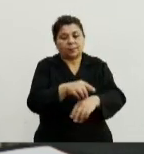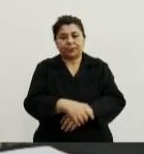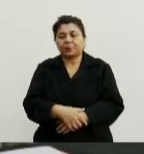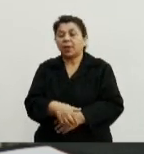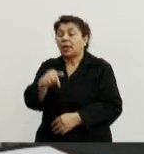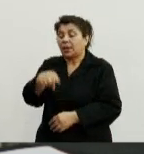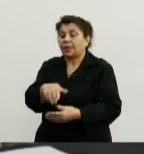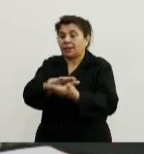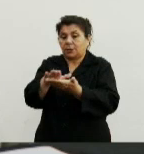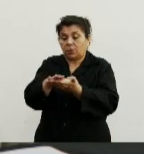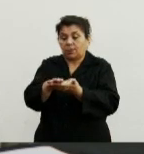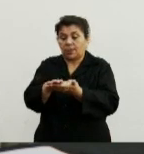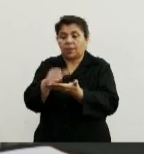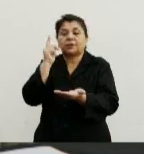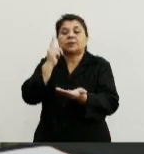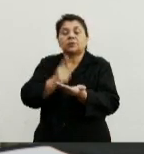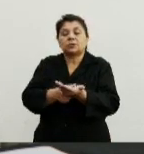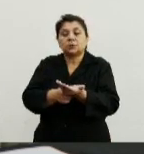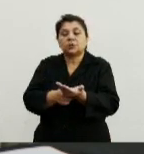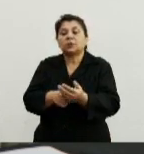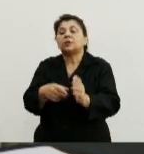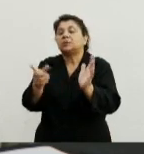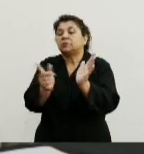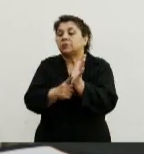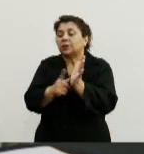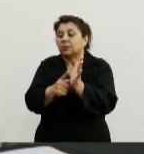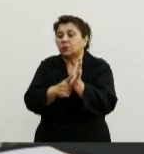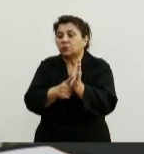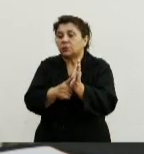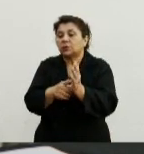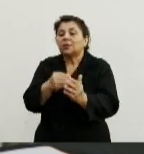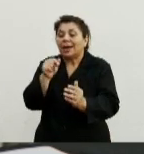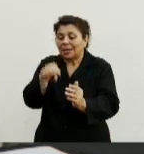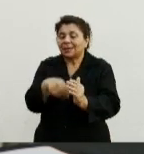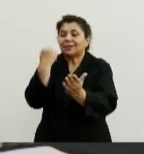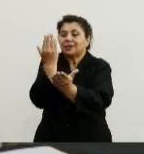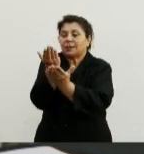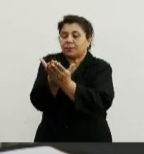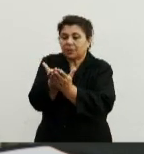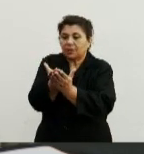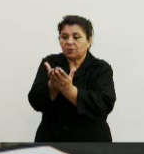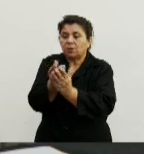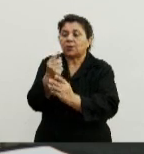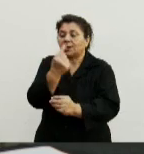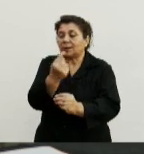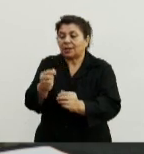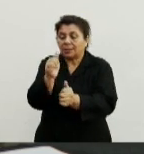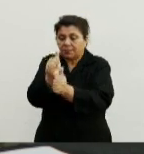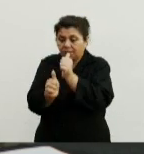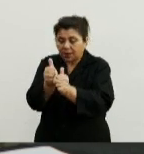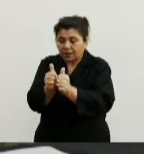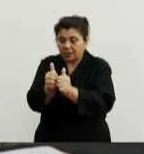resolución qué de salir se ha pedido y se ha intimado las empresas a que